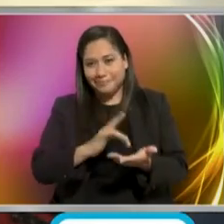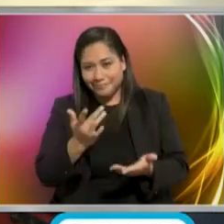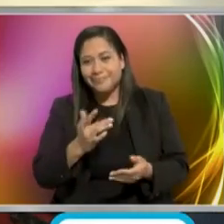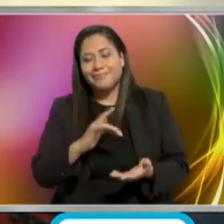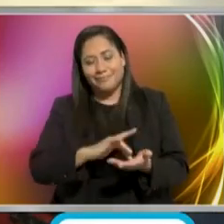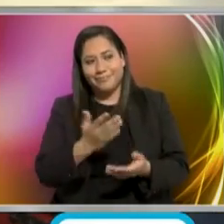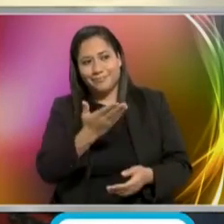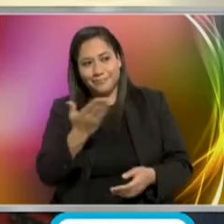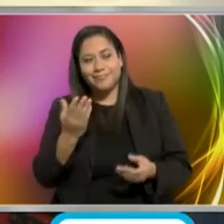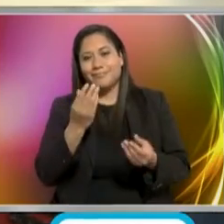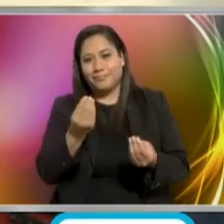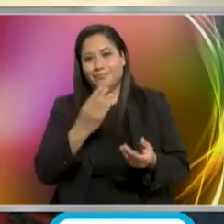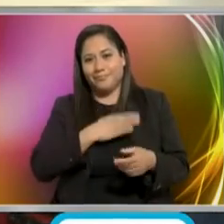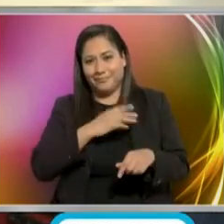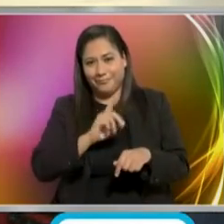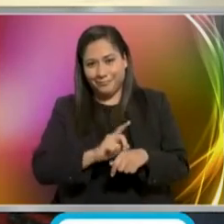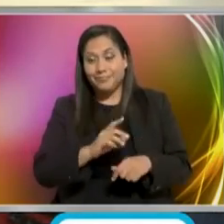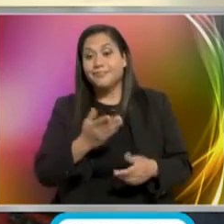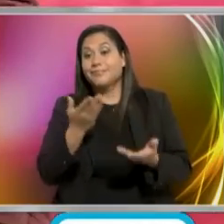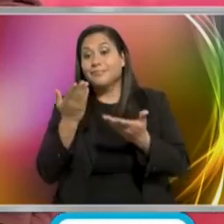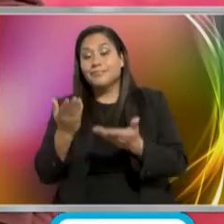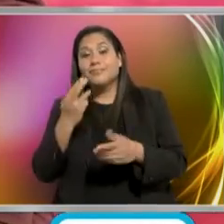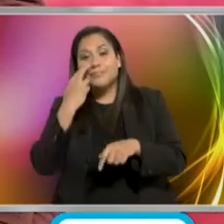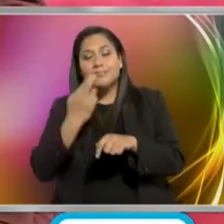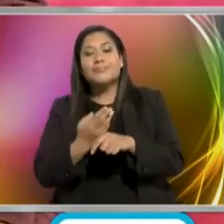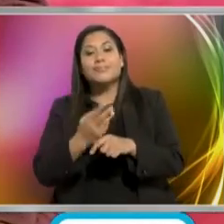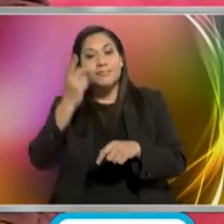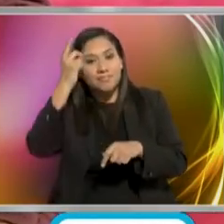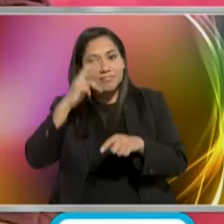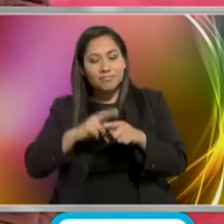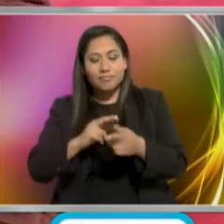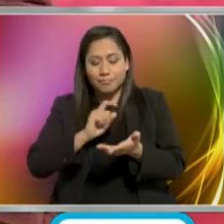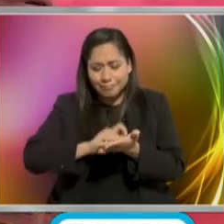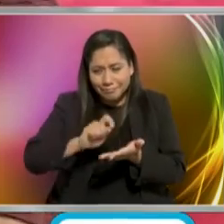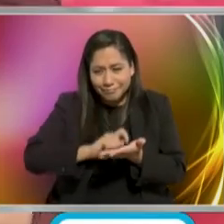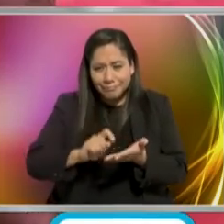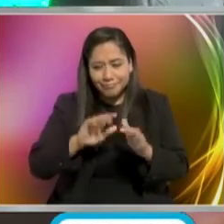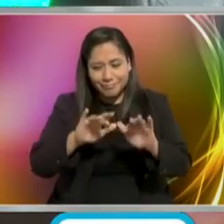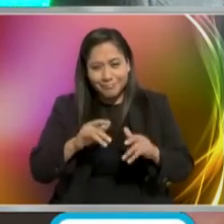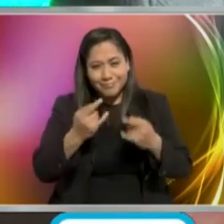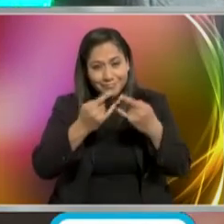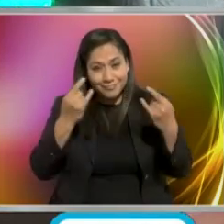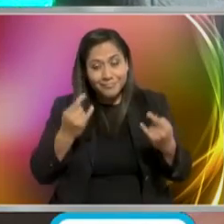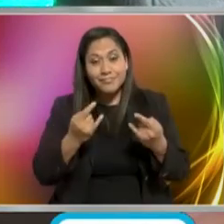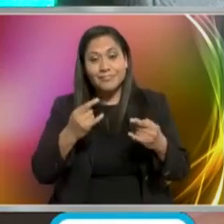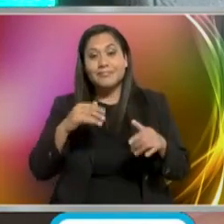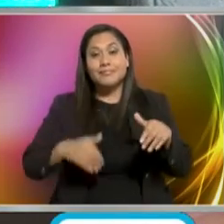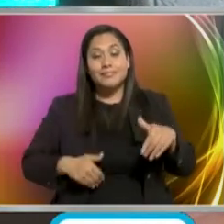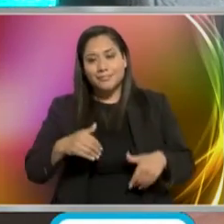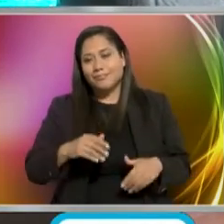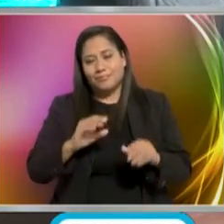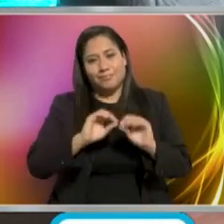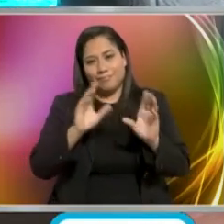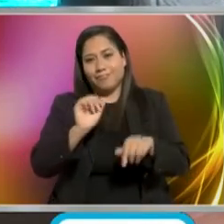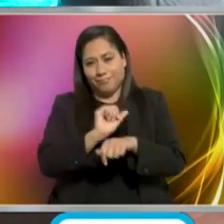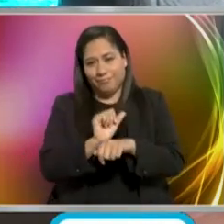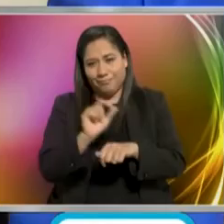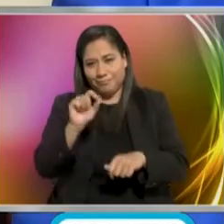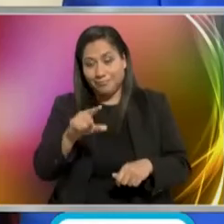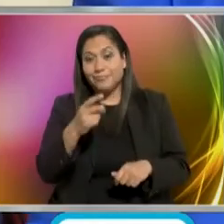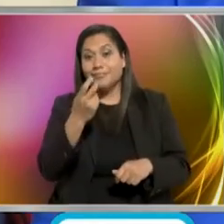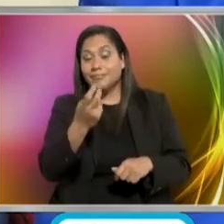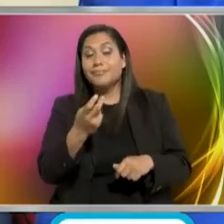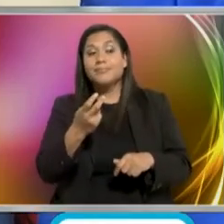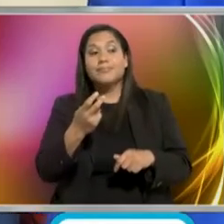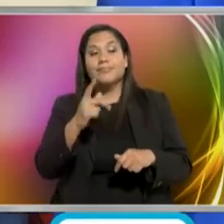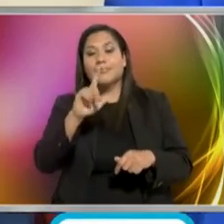No, gracias a ustedes, muy buenos días. Y también el responsable de la escritura y dramaturgo, por supuesto, de esta puesta